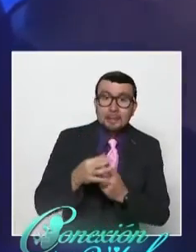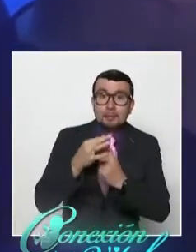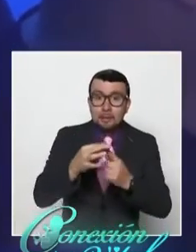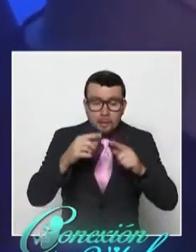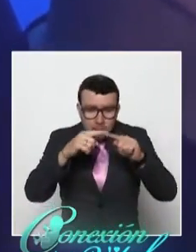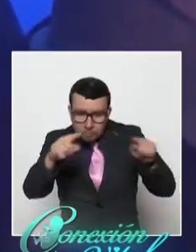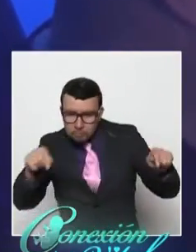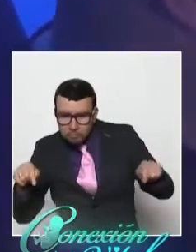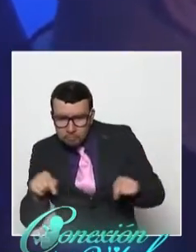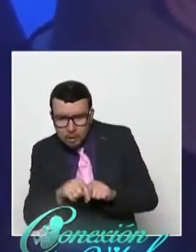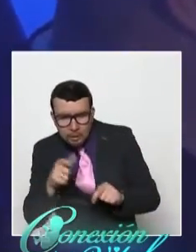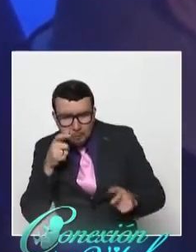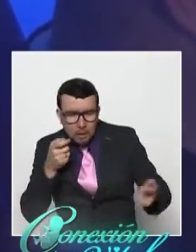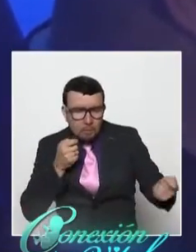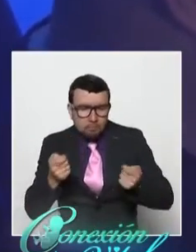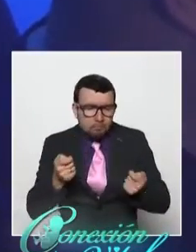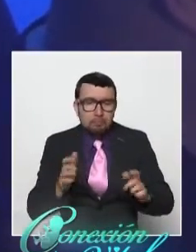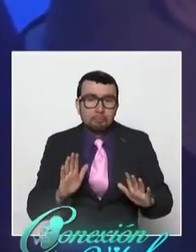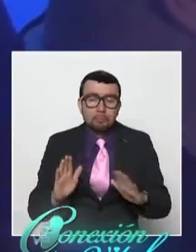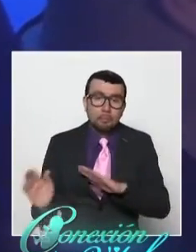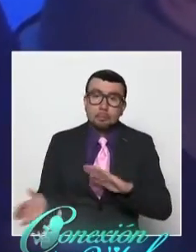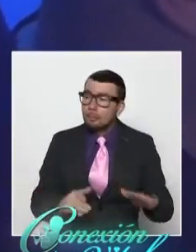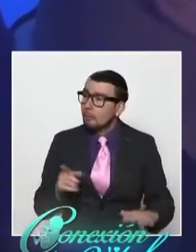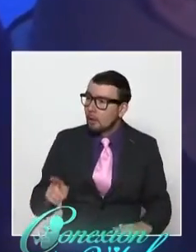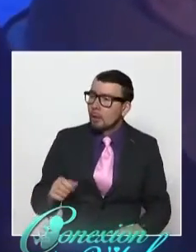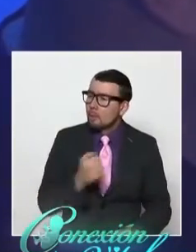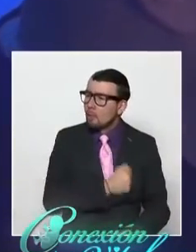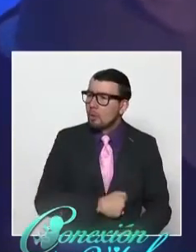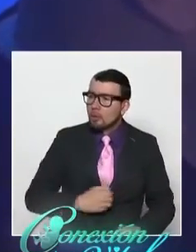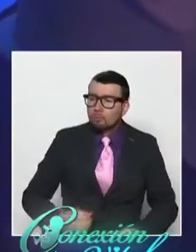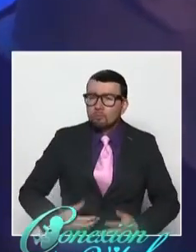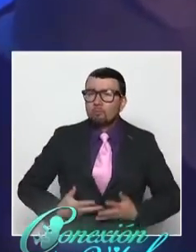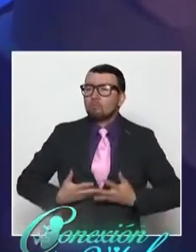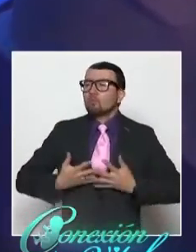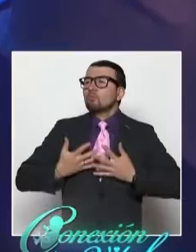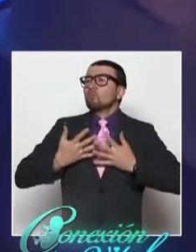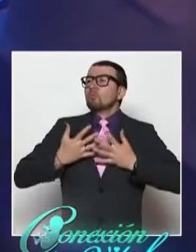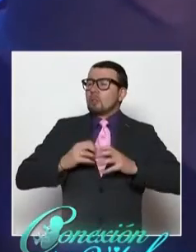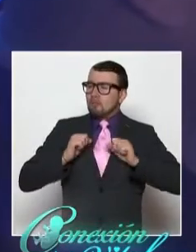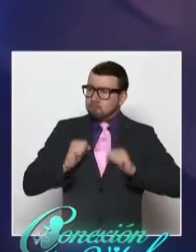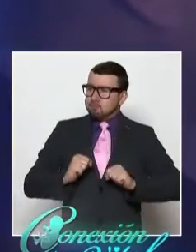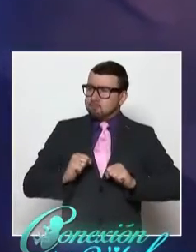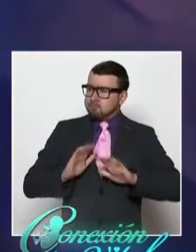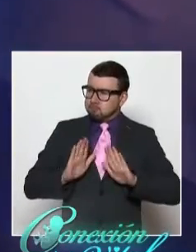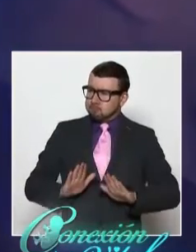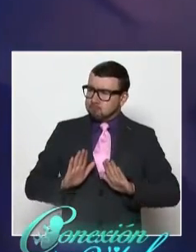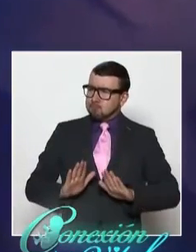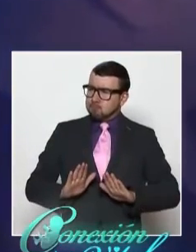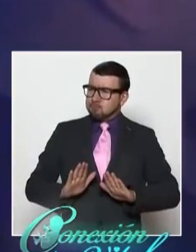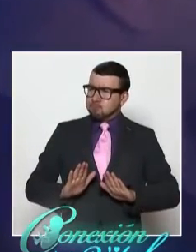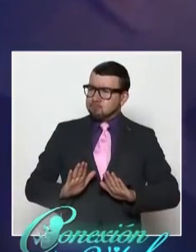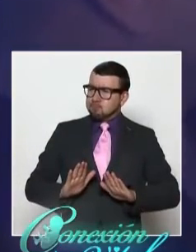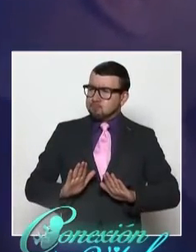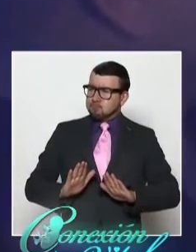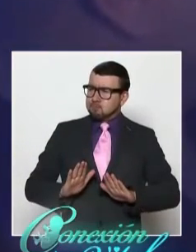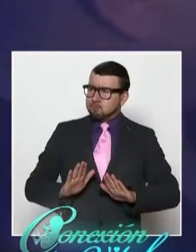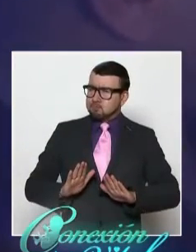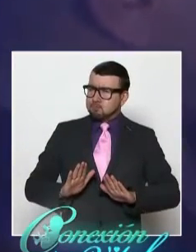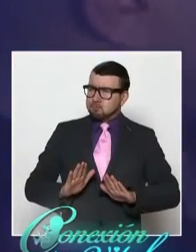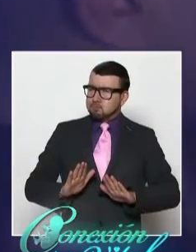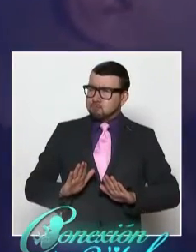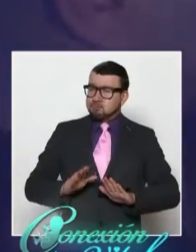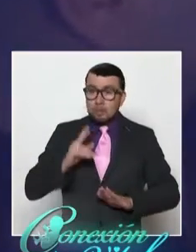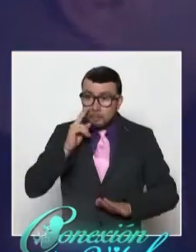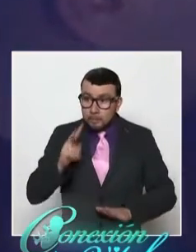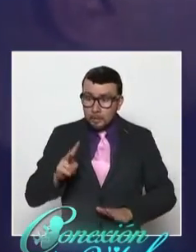Mauricio. Bueno, doña Bertilda, vas a tomar el aire fuerte y lo aguantas lo más que puedas. Tómalo. Bueno, aquí vemos